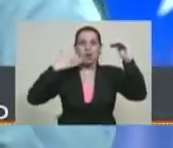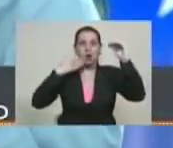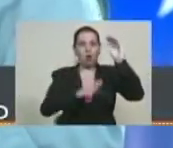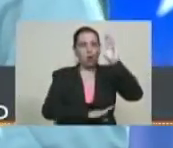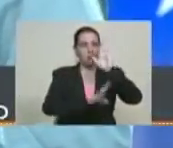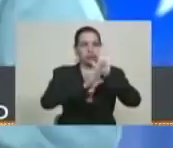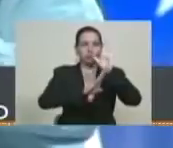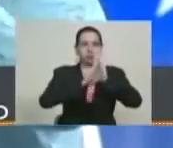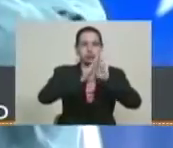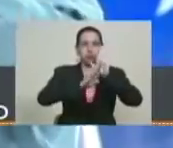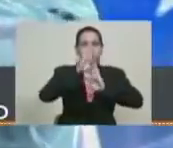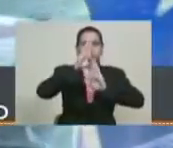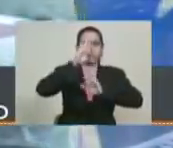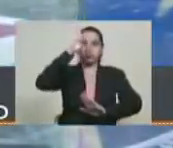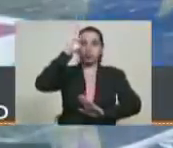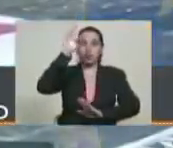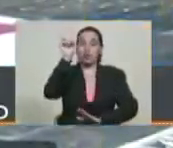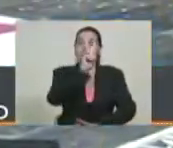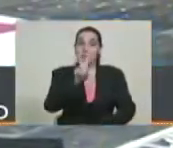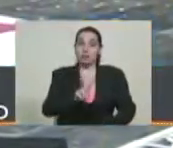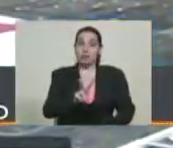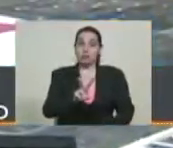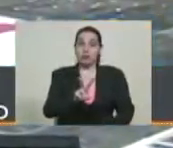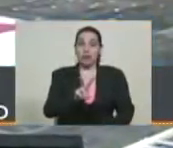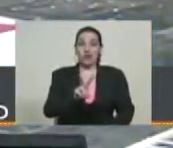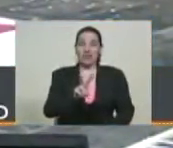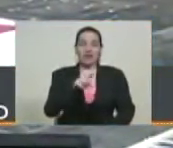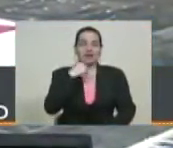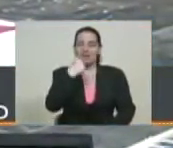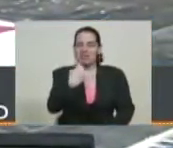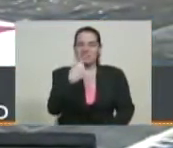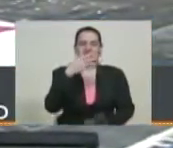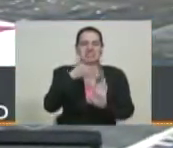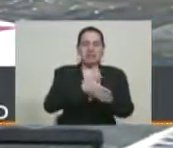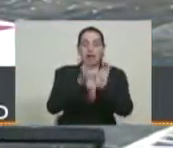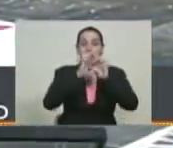Venezuela está determinado por su educación.